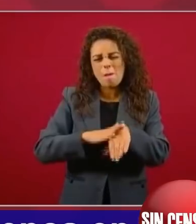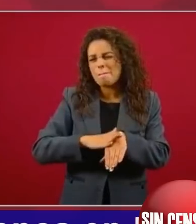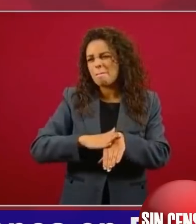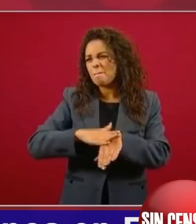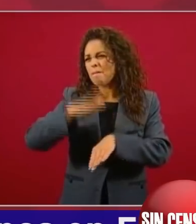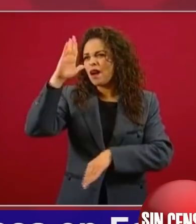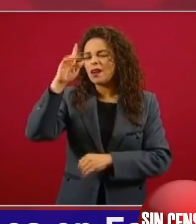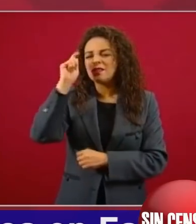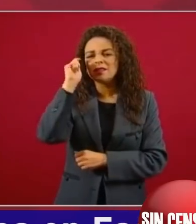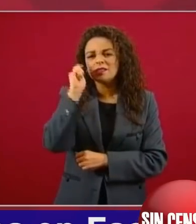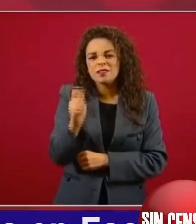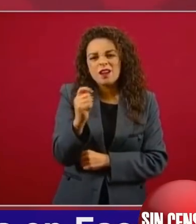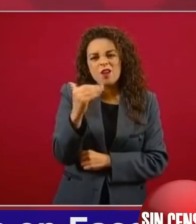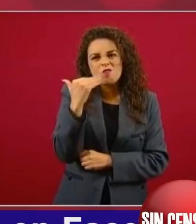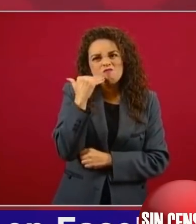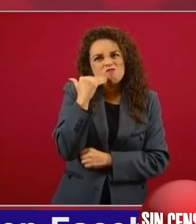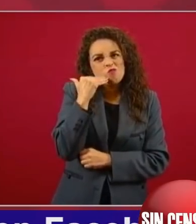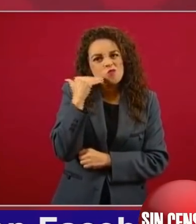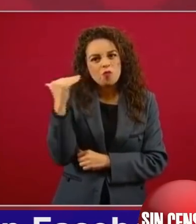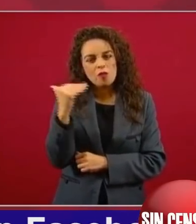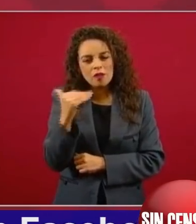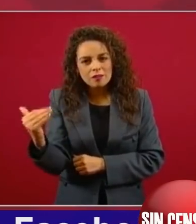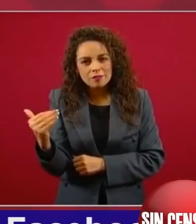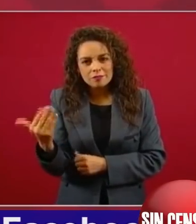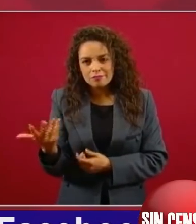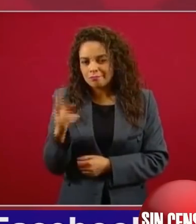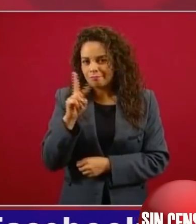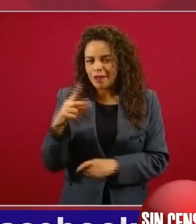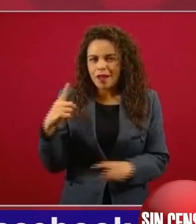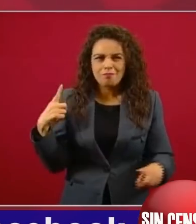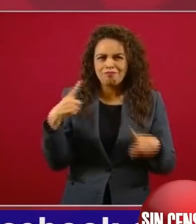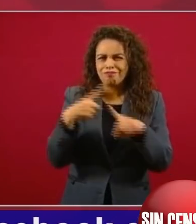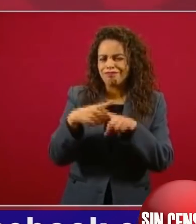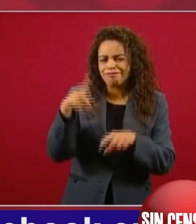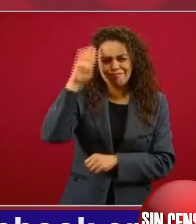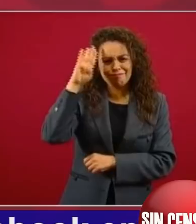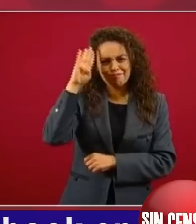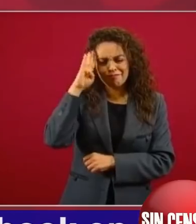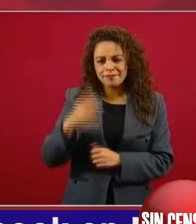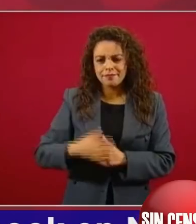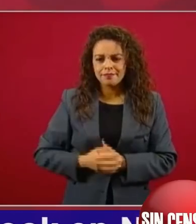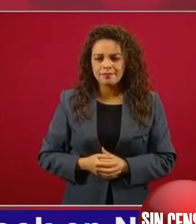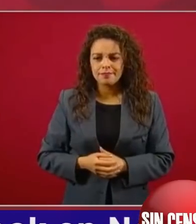irregular, lo más